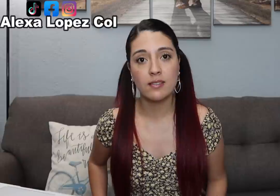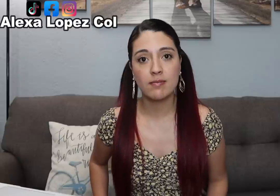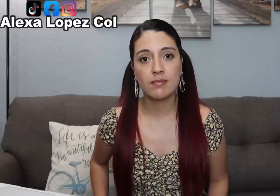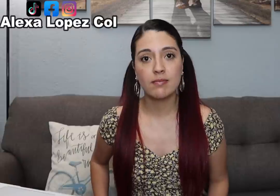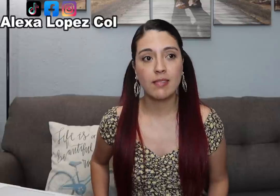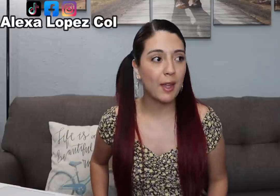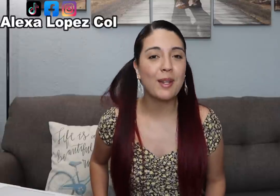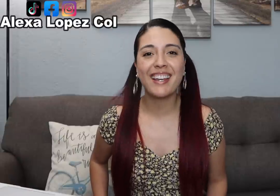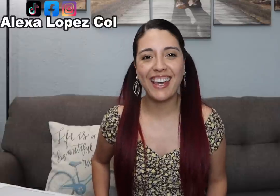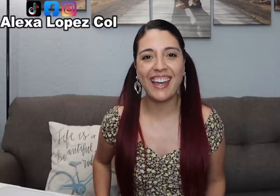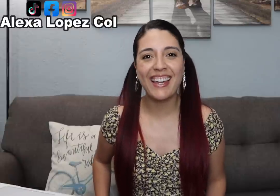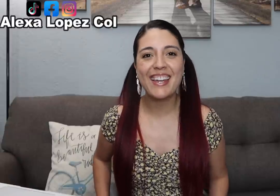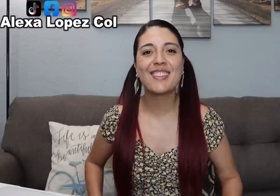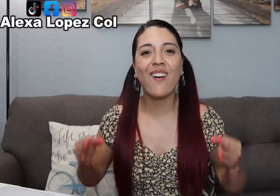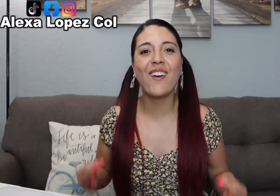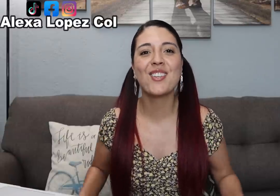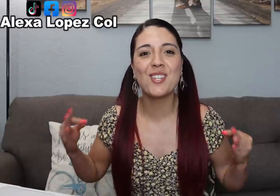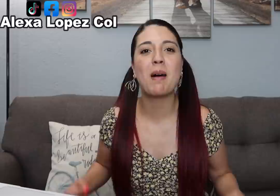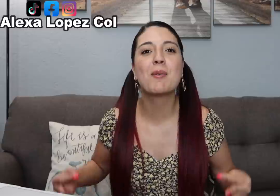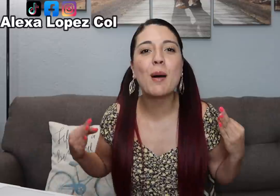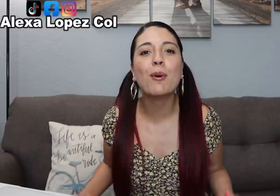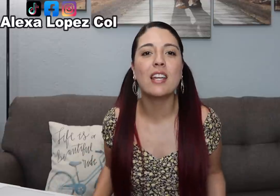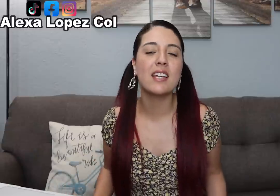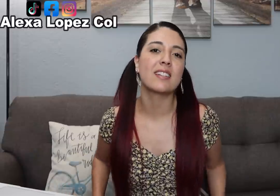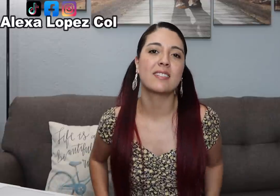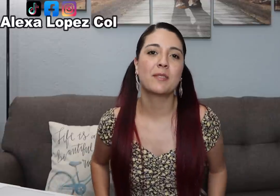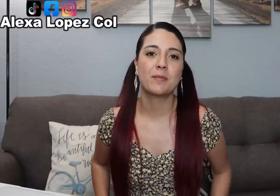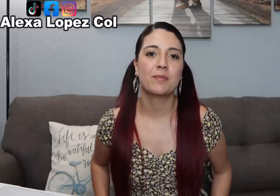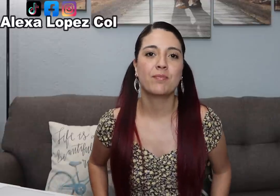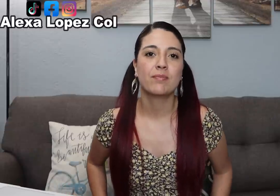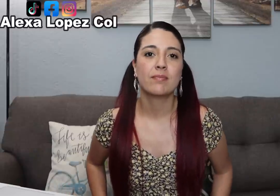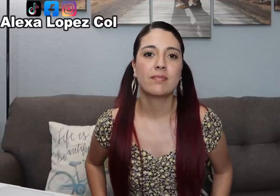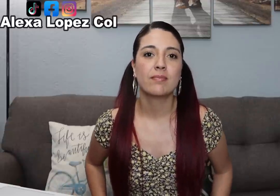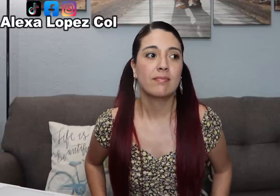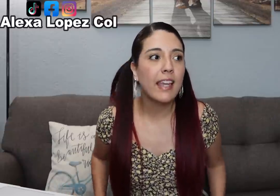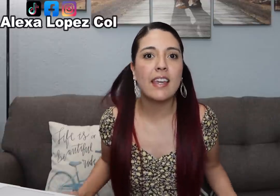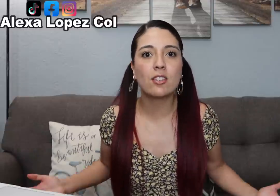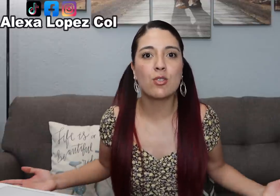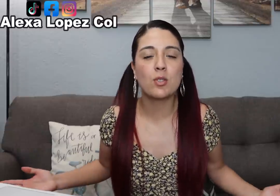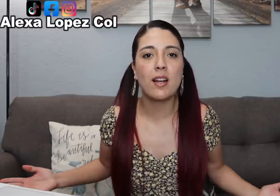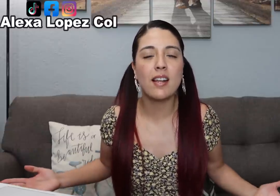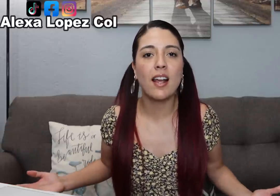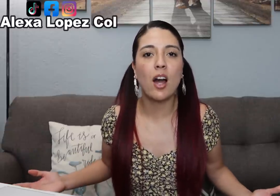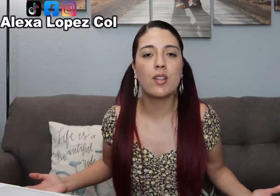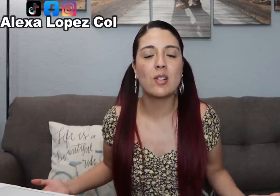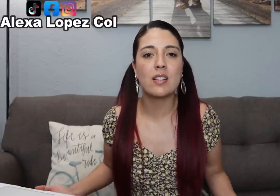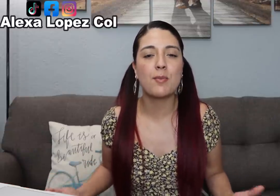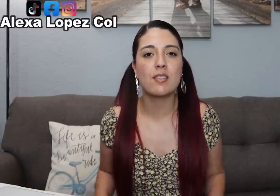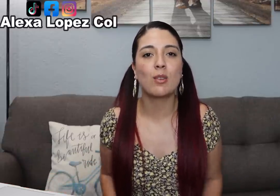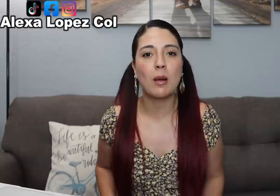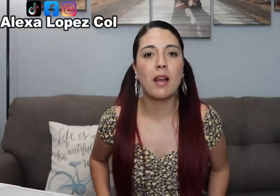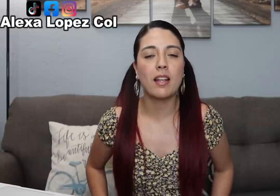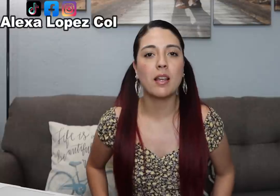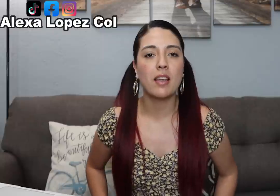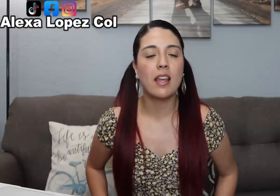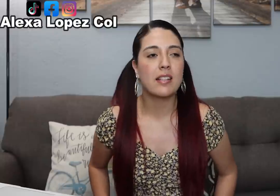morir. Adivinen qué, todos nos vamos a morir. Y entonces, ¿cuál es el legado y qué es lo que estamos